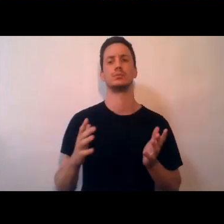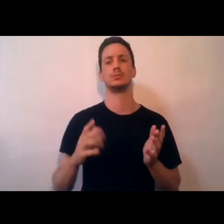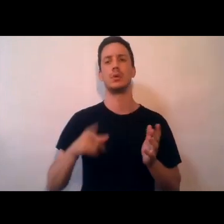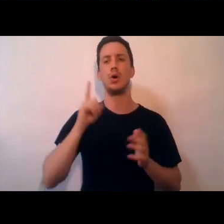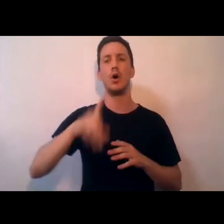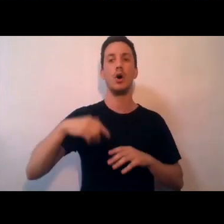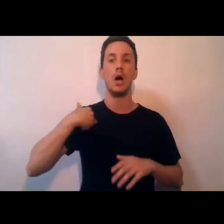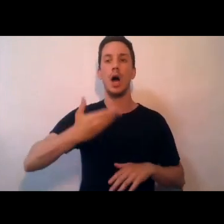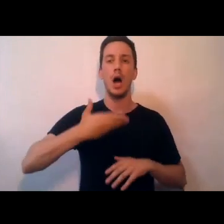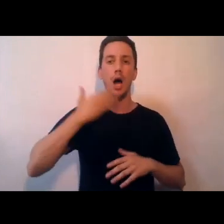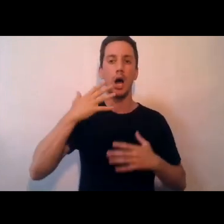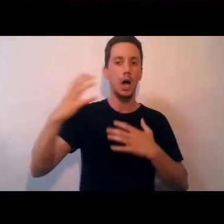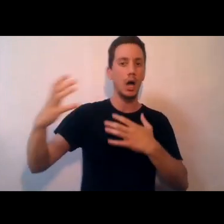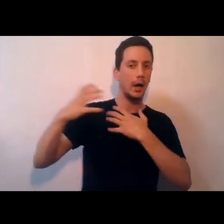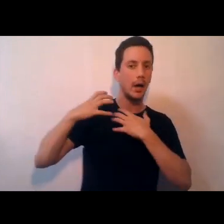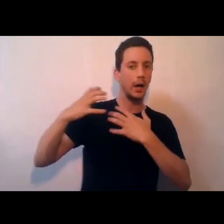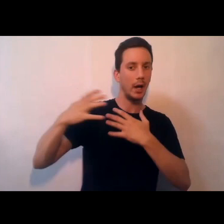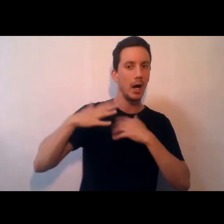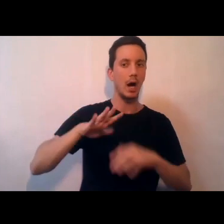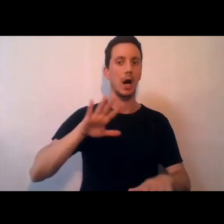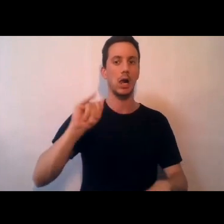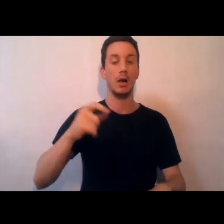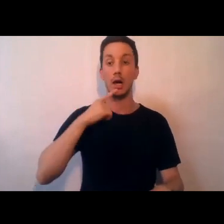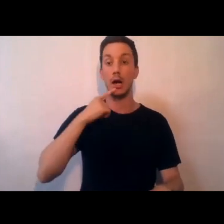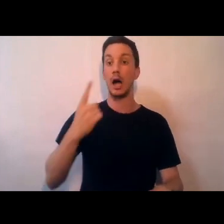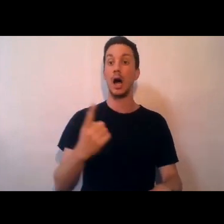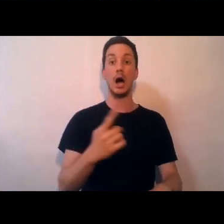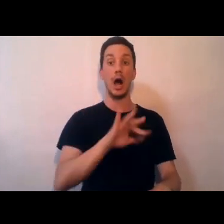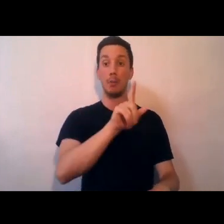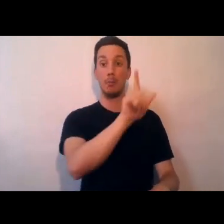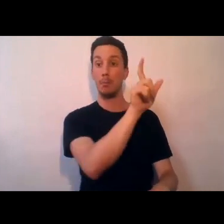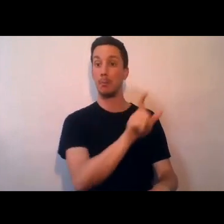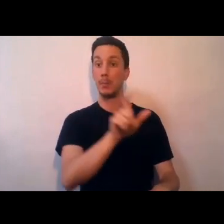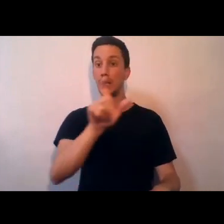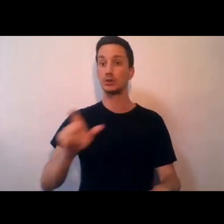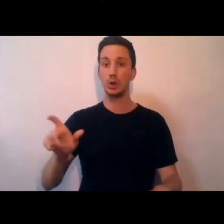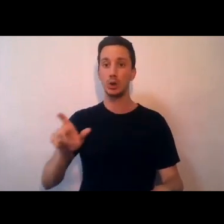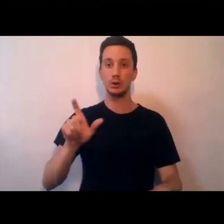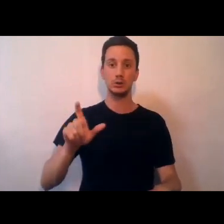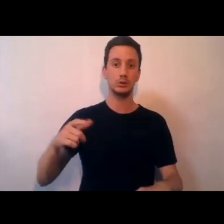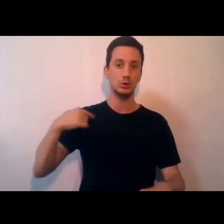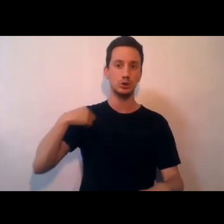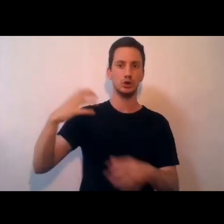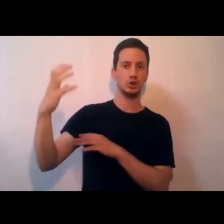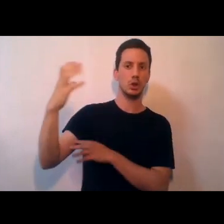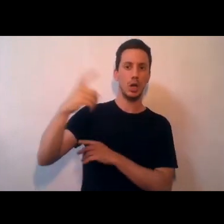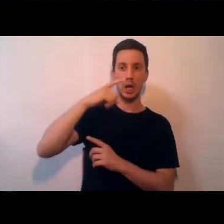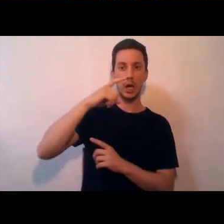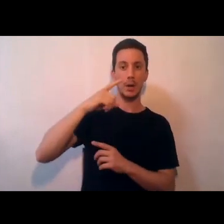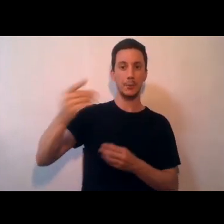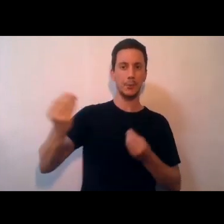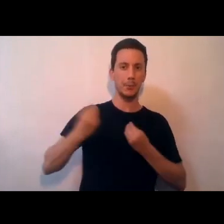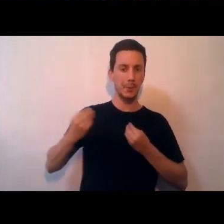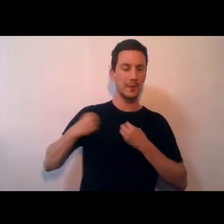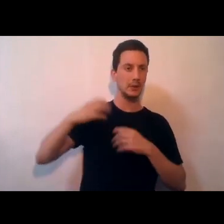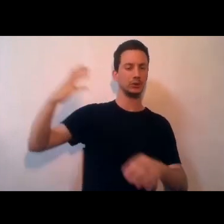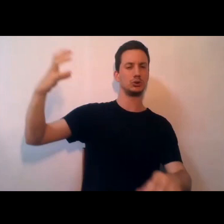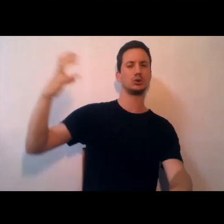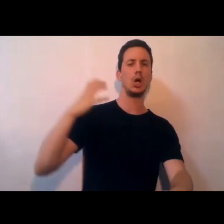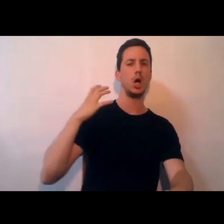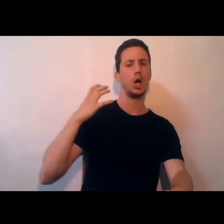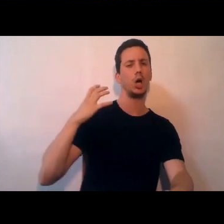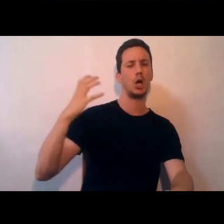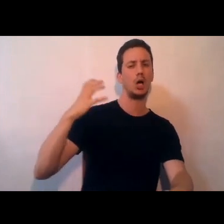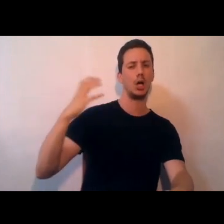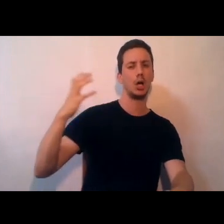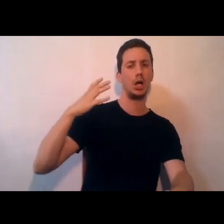quemaduras solares a las que te expongas, porque hay gente que acumula mucho sol a lo largo de la vida y hay otras personas que